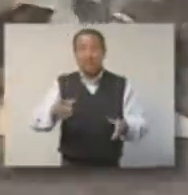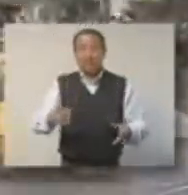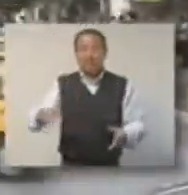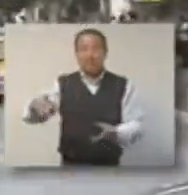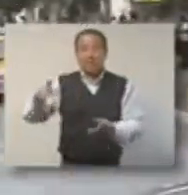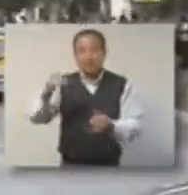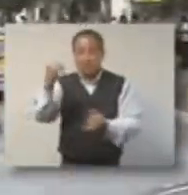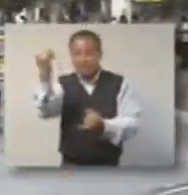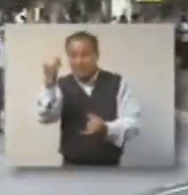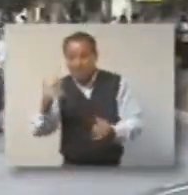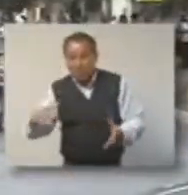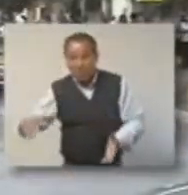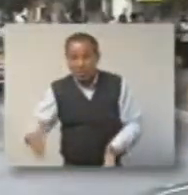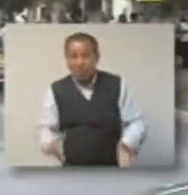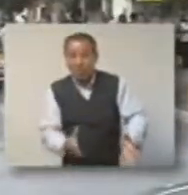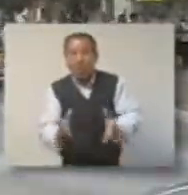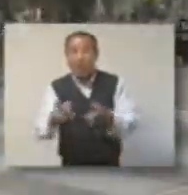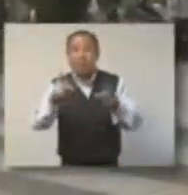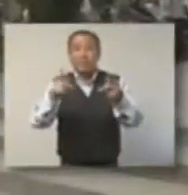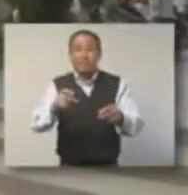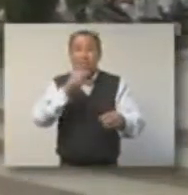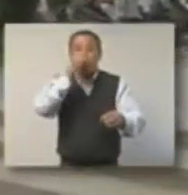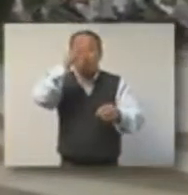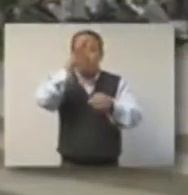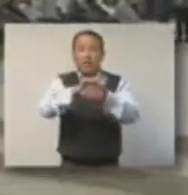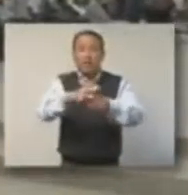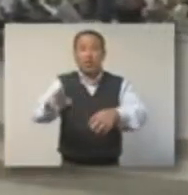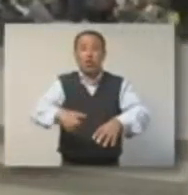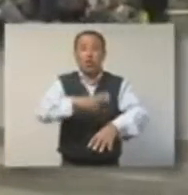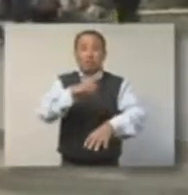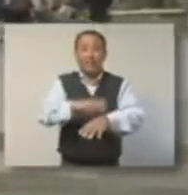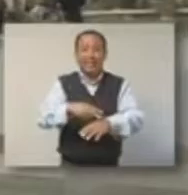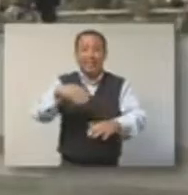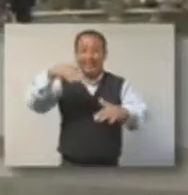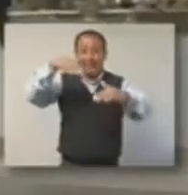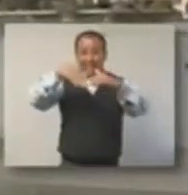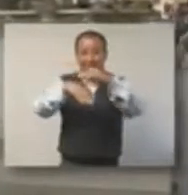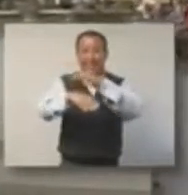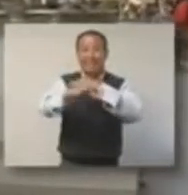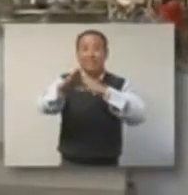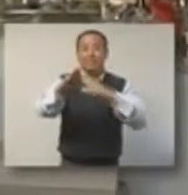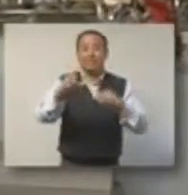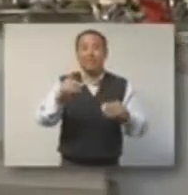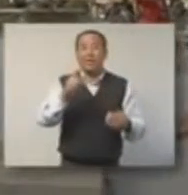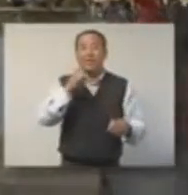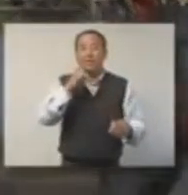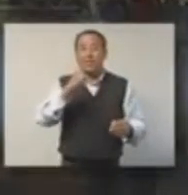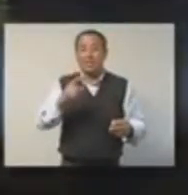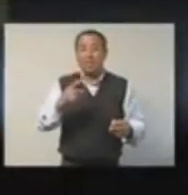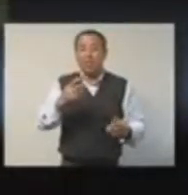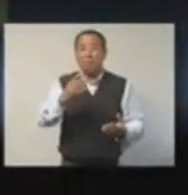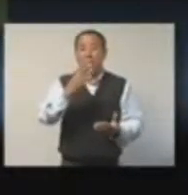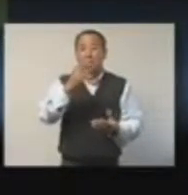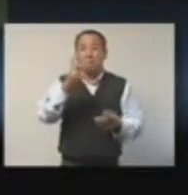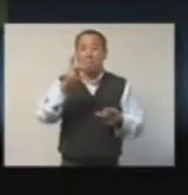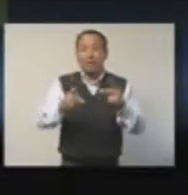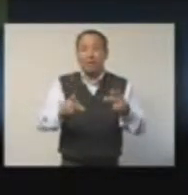urbano de sus ciudades y de hacer cumplir las normas de accesibilidad, esta investigación ha encontrado